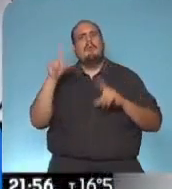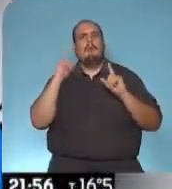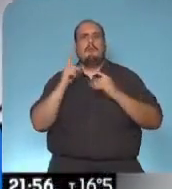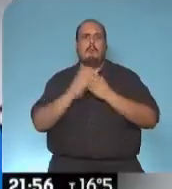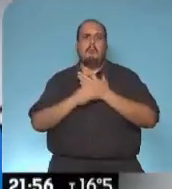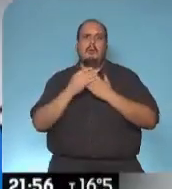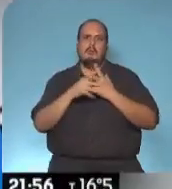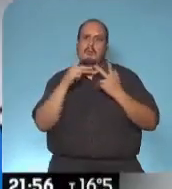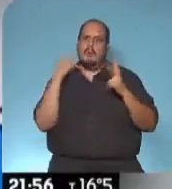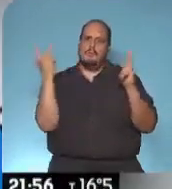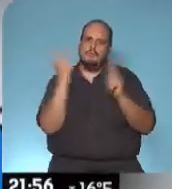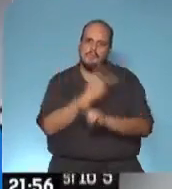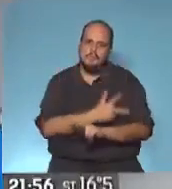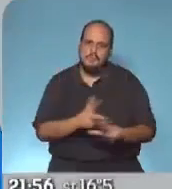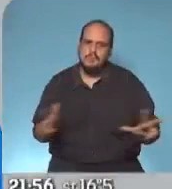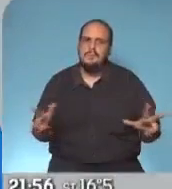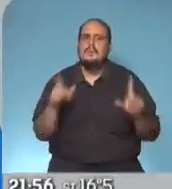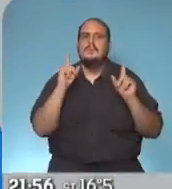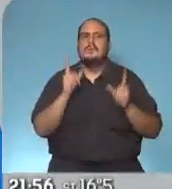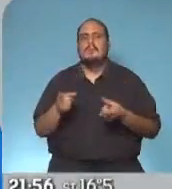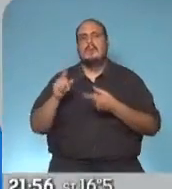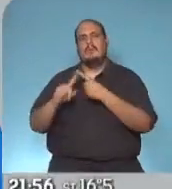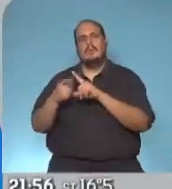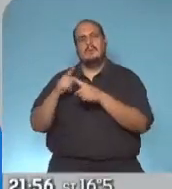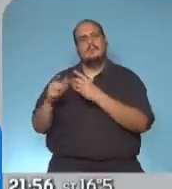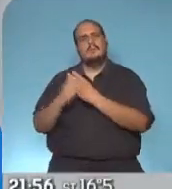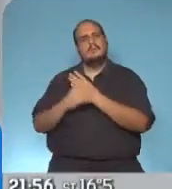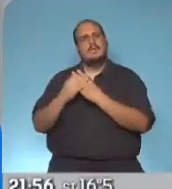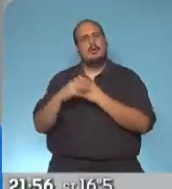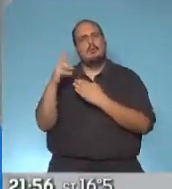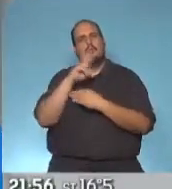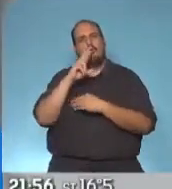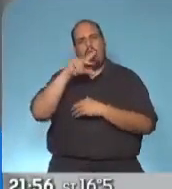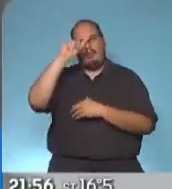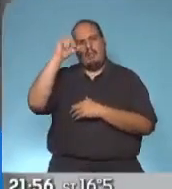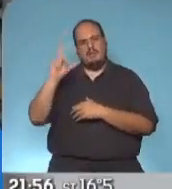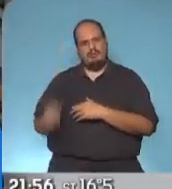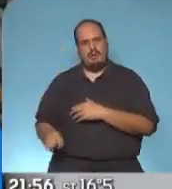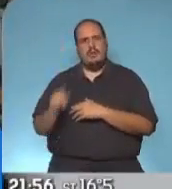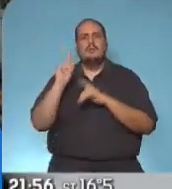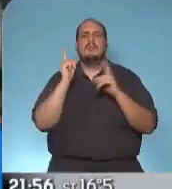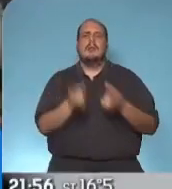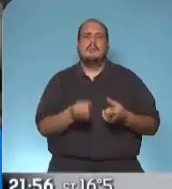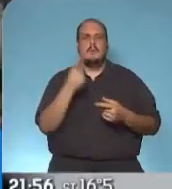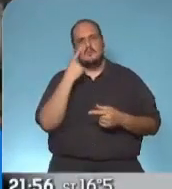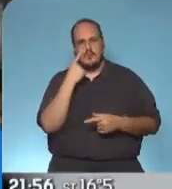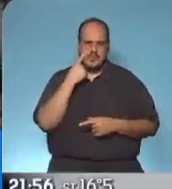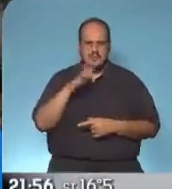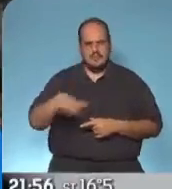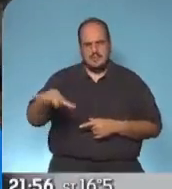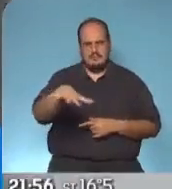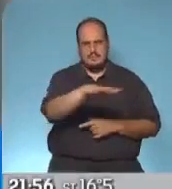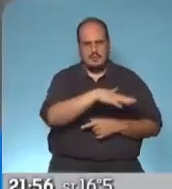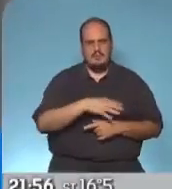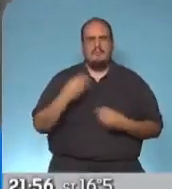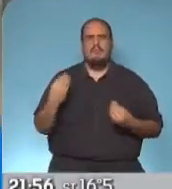Ministerio, también en toda la articulación que tenemos con el Ministerio de Mujeres de la Nación, con los municipios, porque ¿qué vemos en